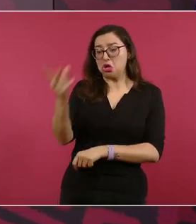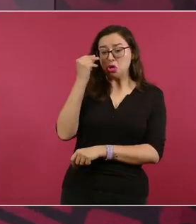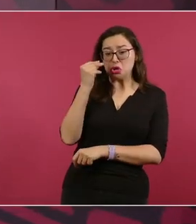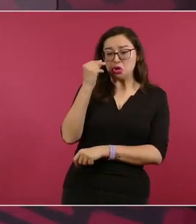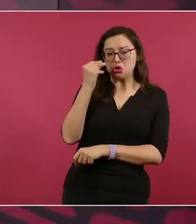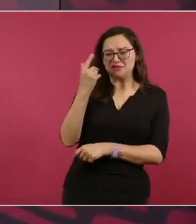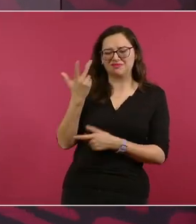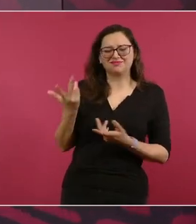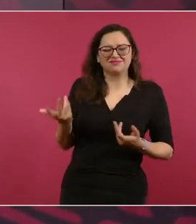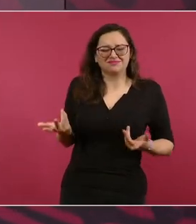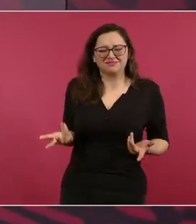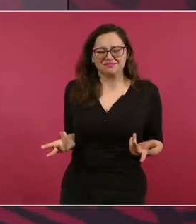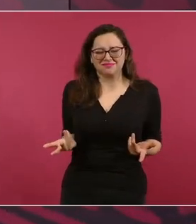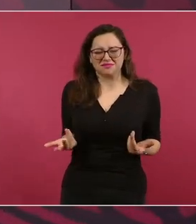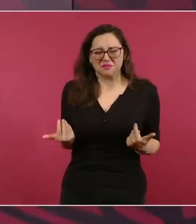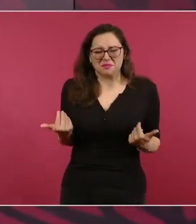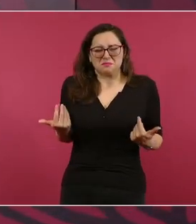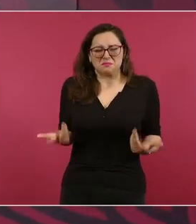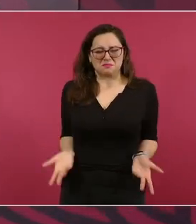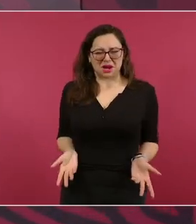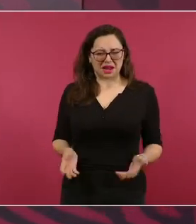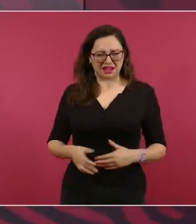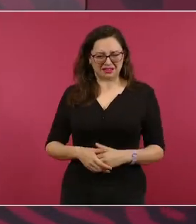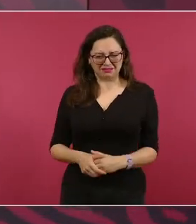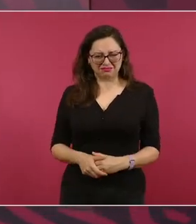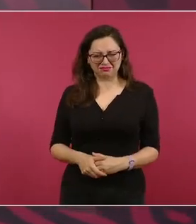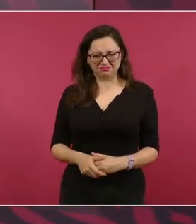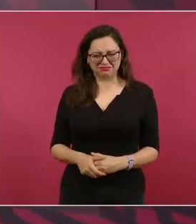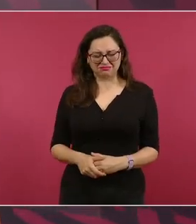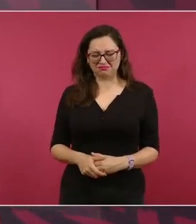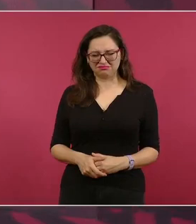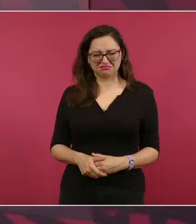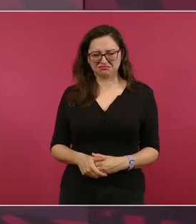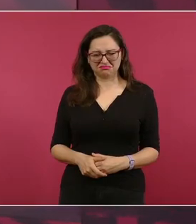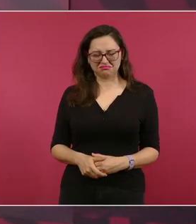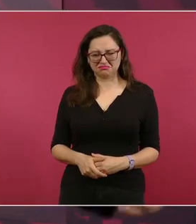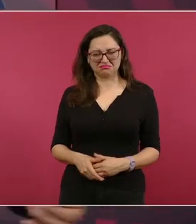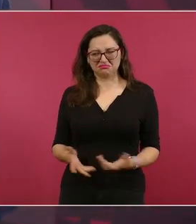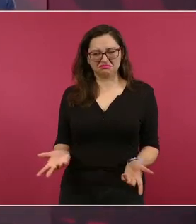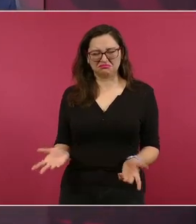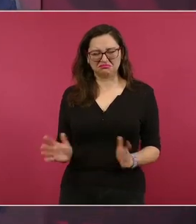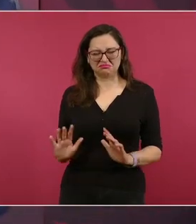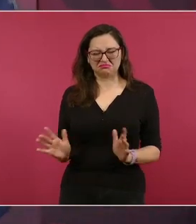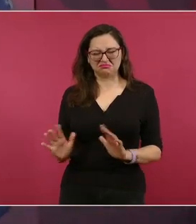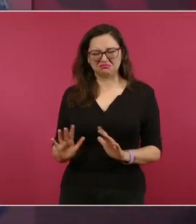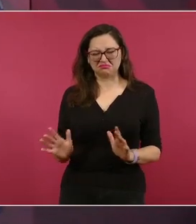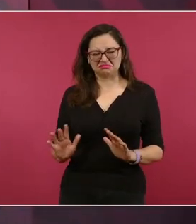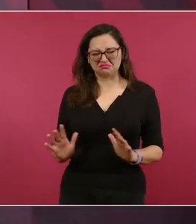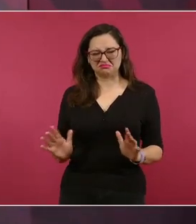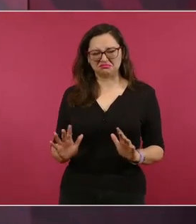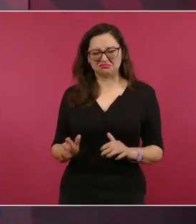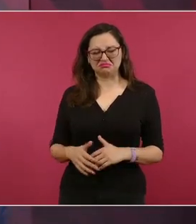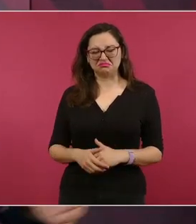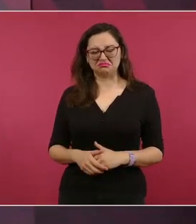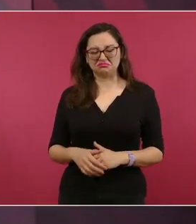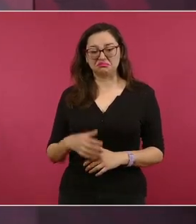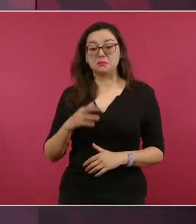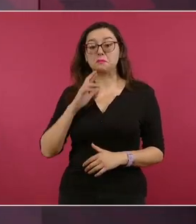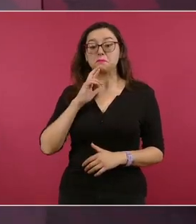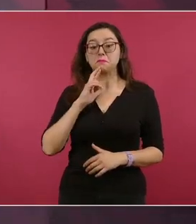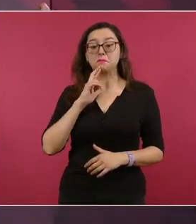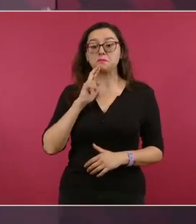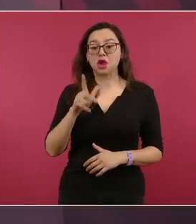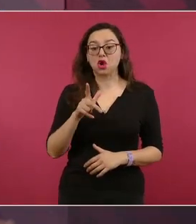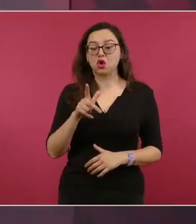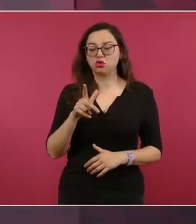la llegada del avión de la Fuerza Aérea para buscar a nuestro embajador. ¿Por qué no se